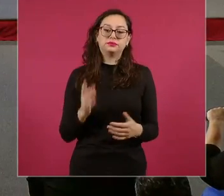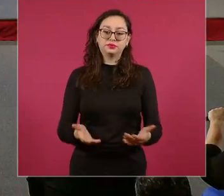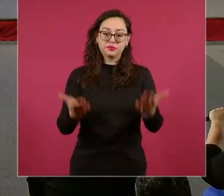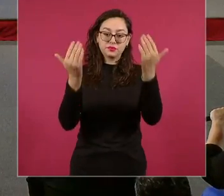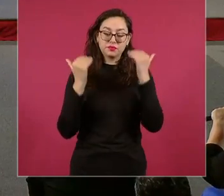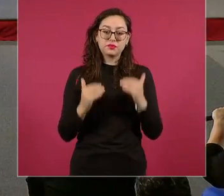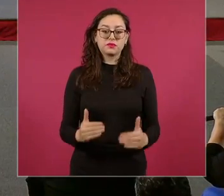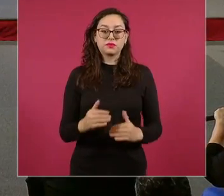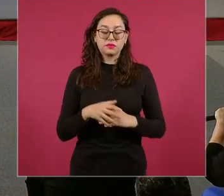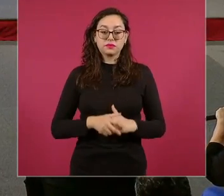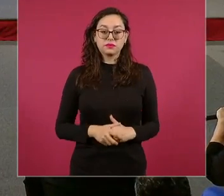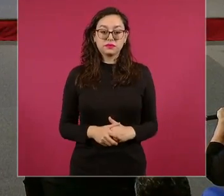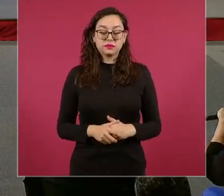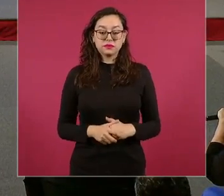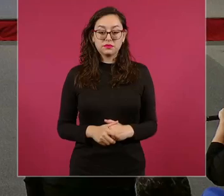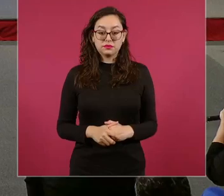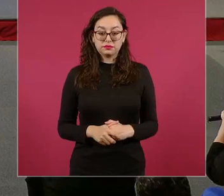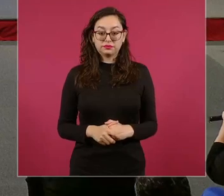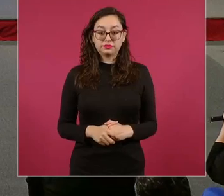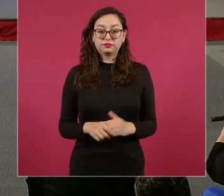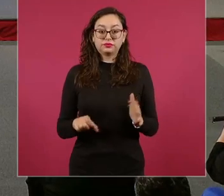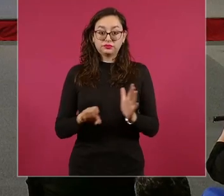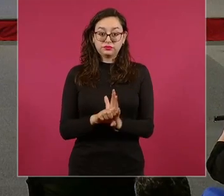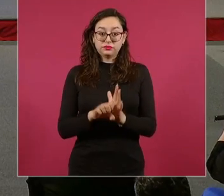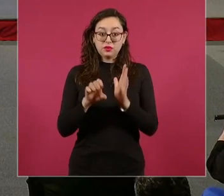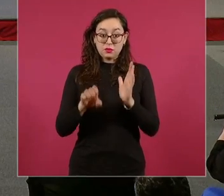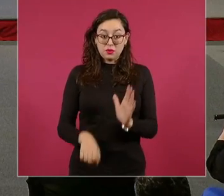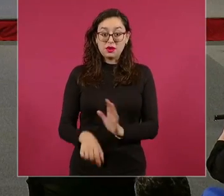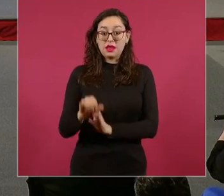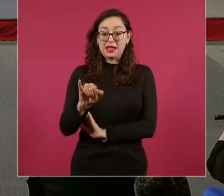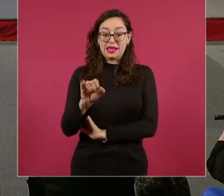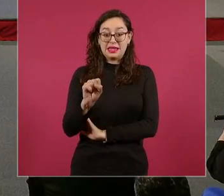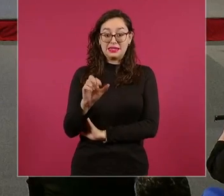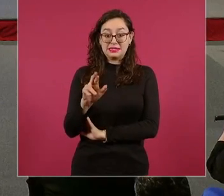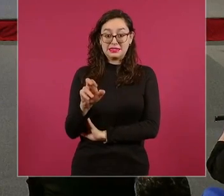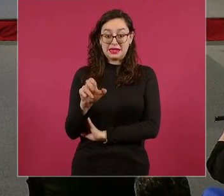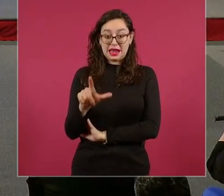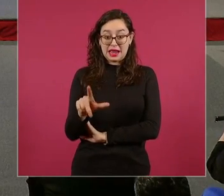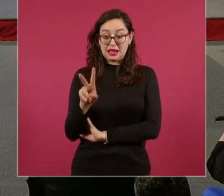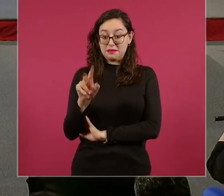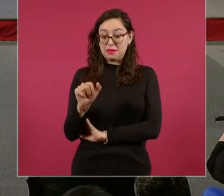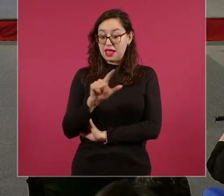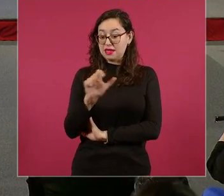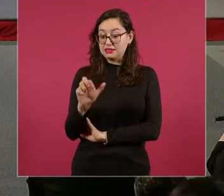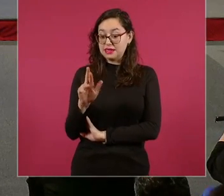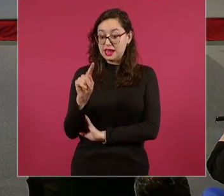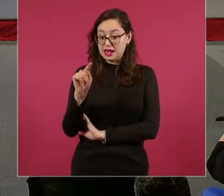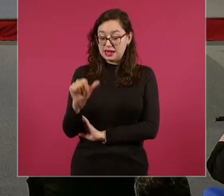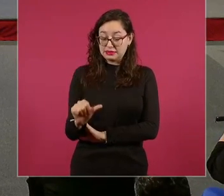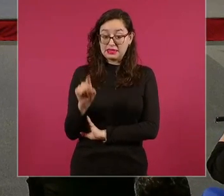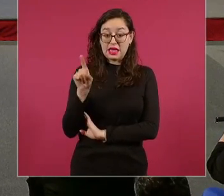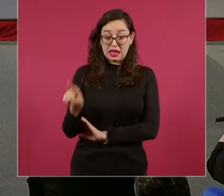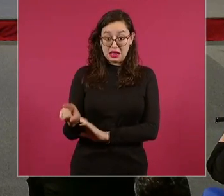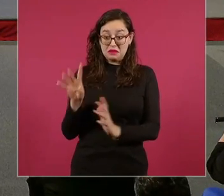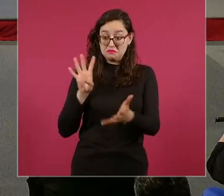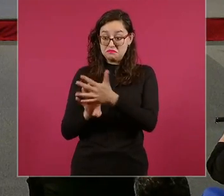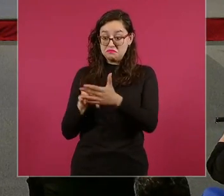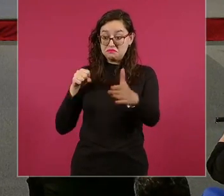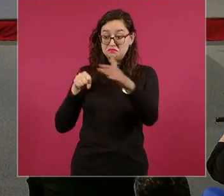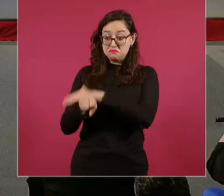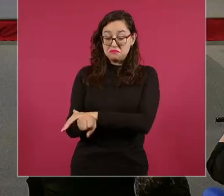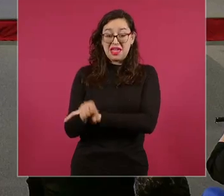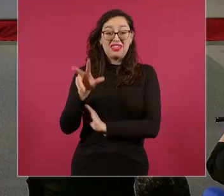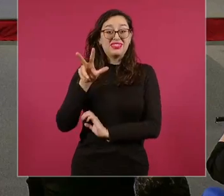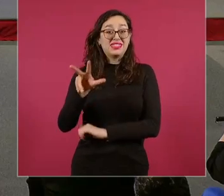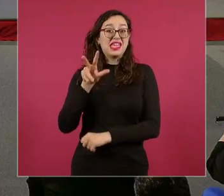favor. Es el caso del Israel Vallarta, del señor Ismael Vallarta, quien tiene 18 años con